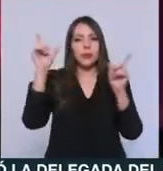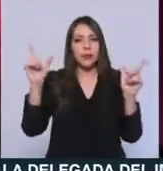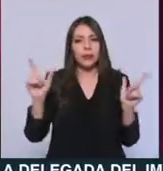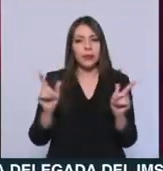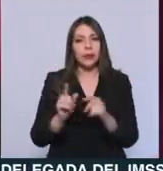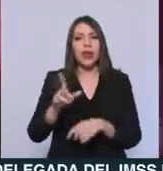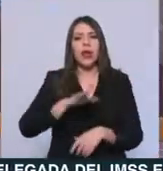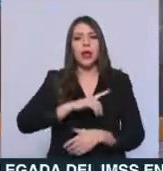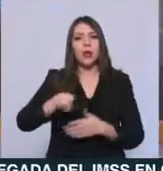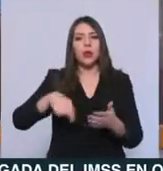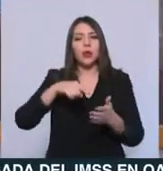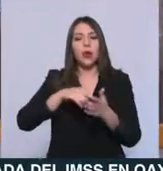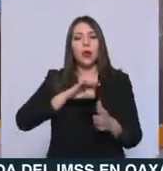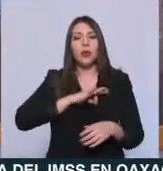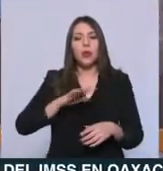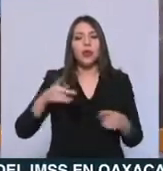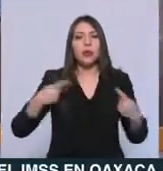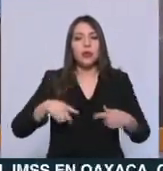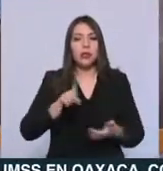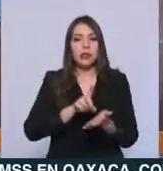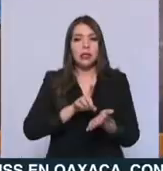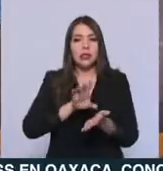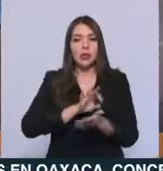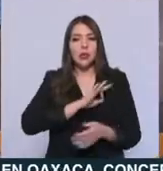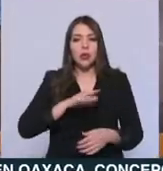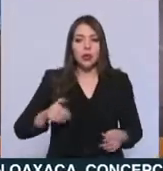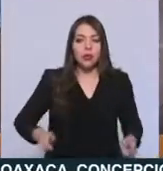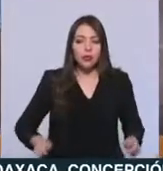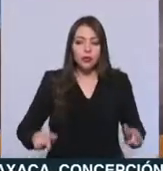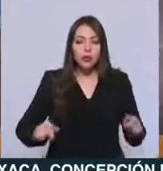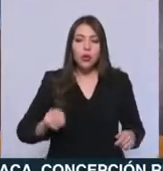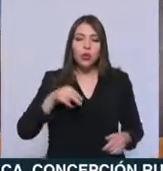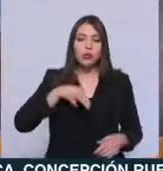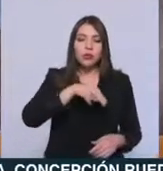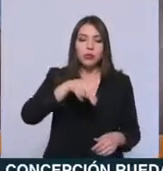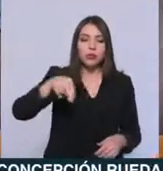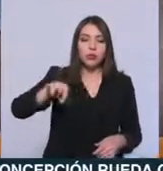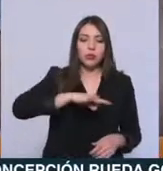discapacidad. En la cámara Javier Cordero, para 21 Noticias, Enrique Muñiz.